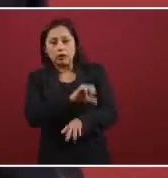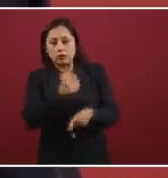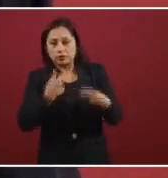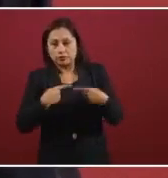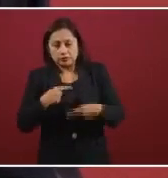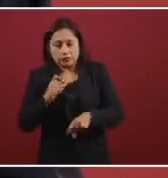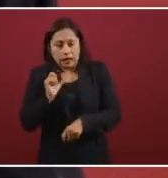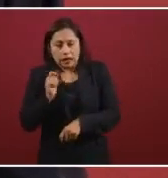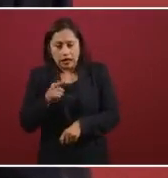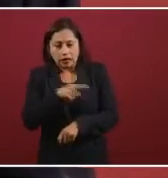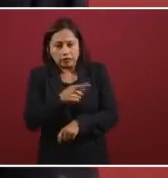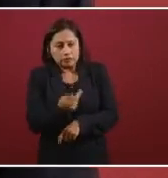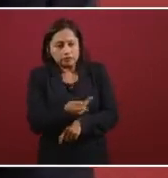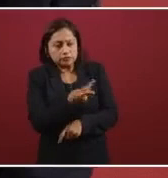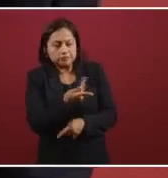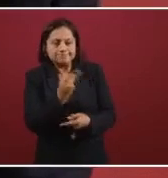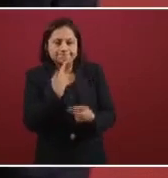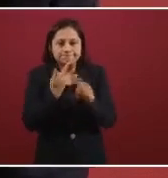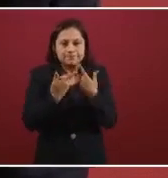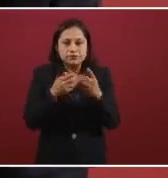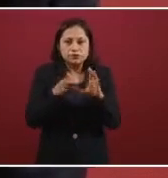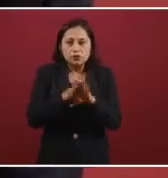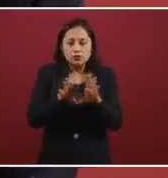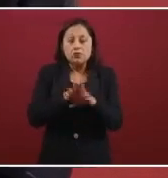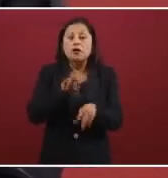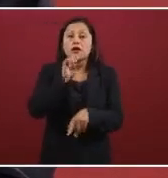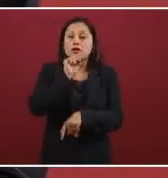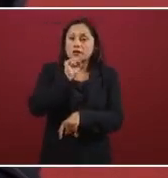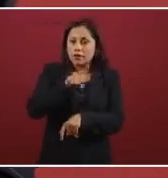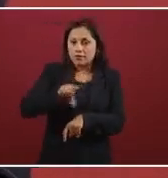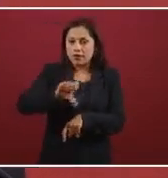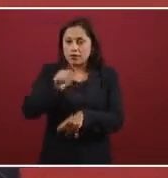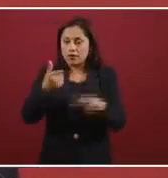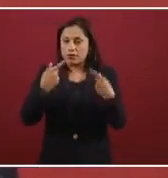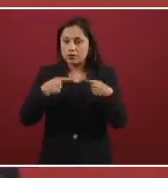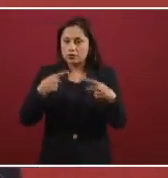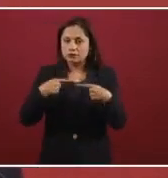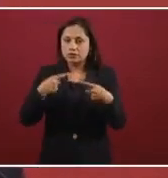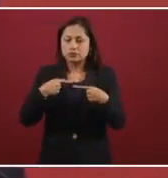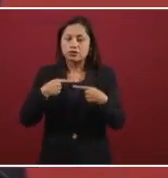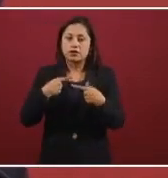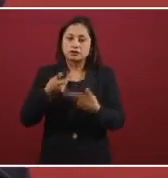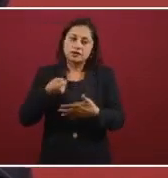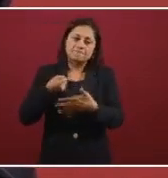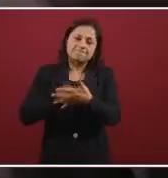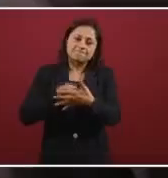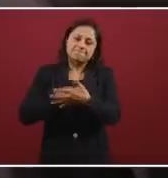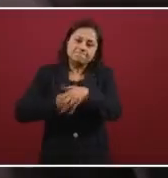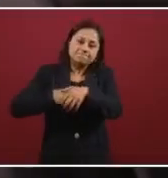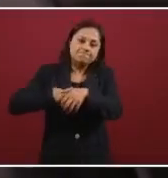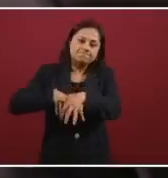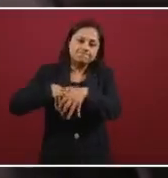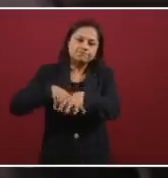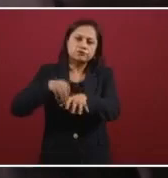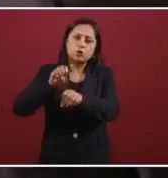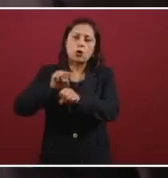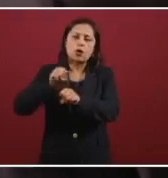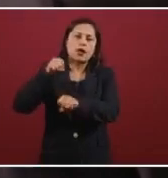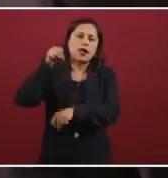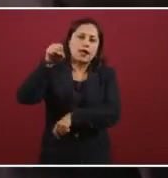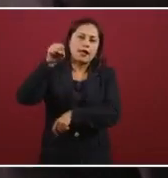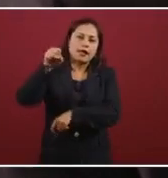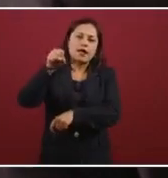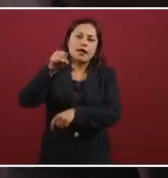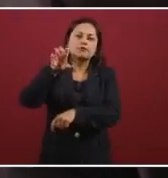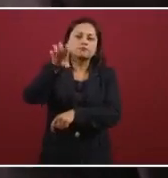los que consideramos presos políticos. Por ejemplo, en el caso de los maestros que